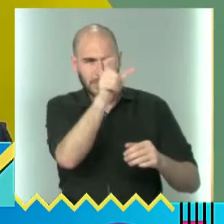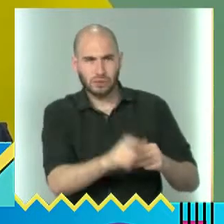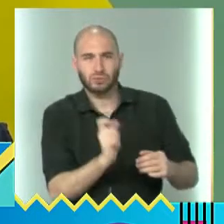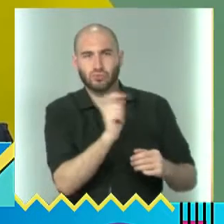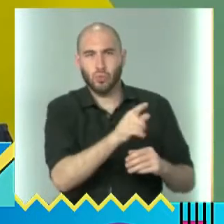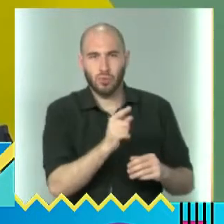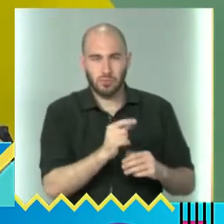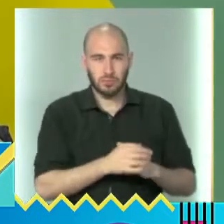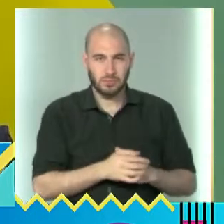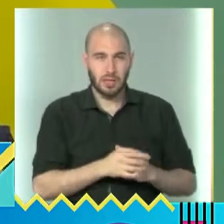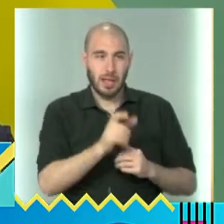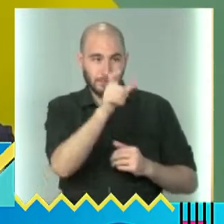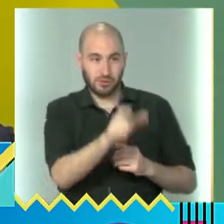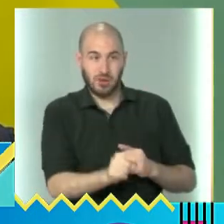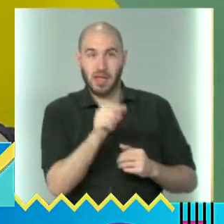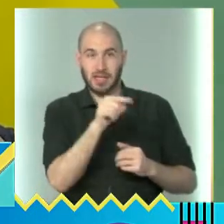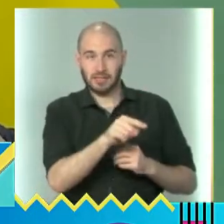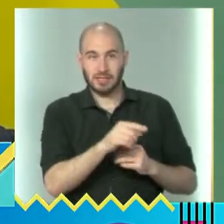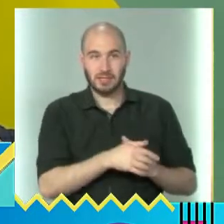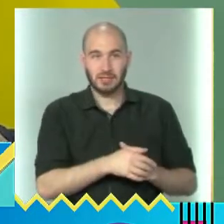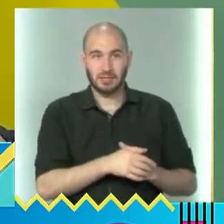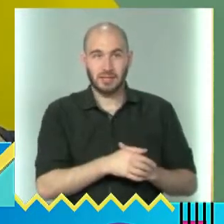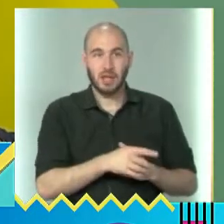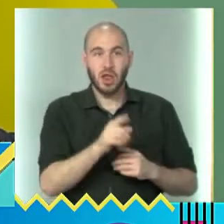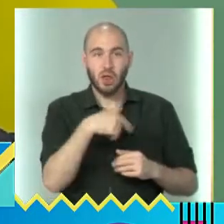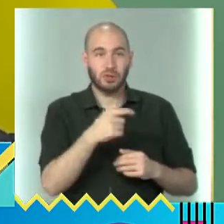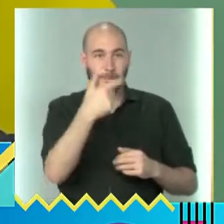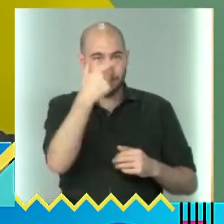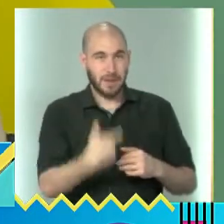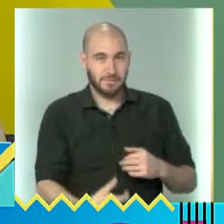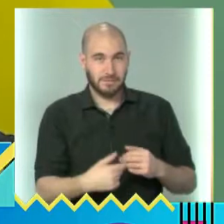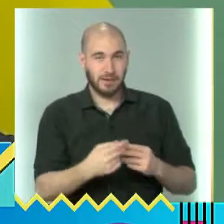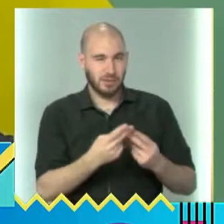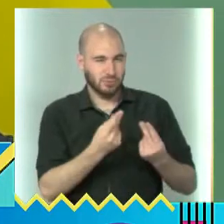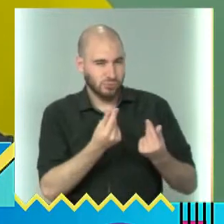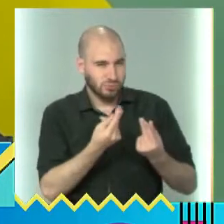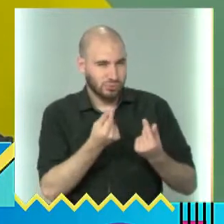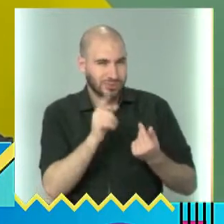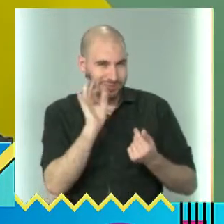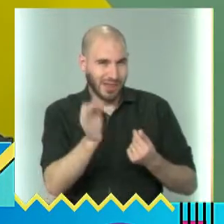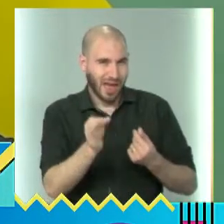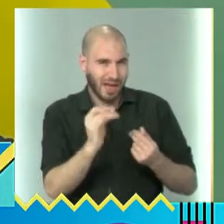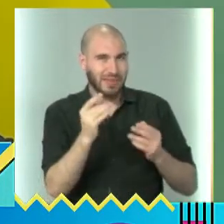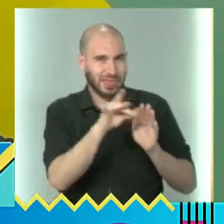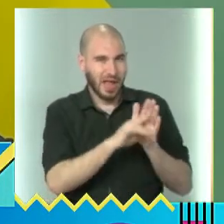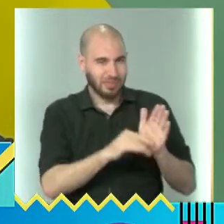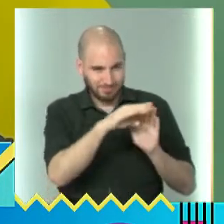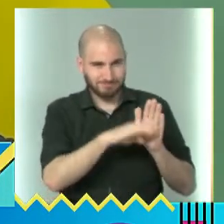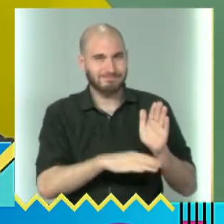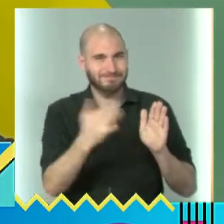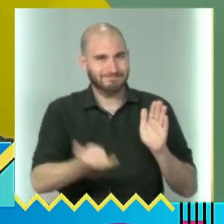personalizada para que esta persona, que, de la cual tenemos un perfil sutil, con una buena cantidad de